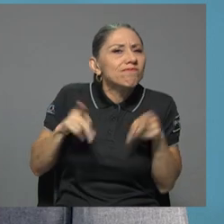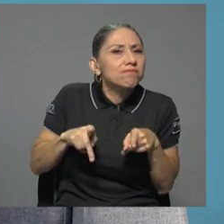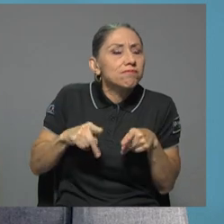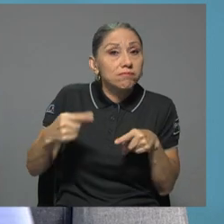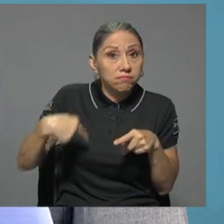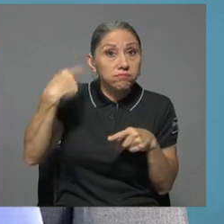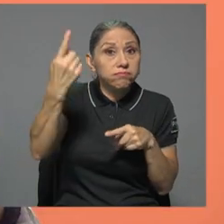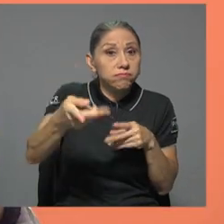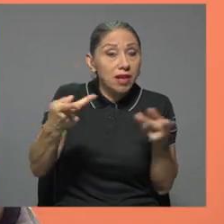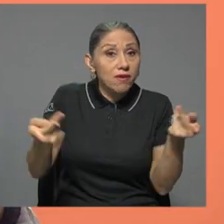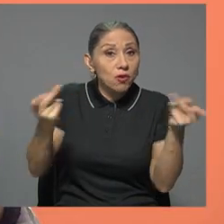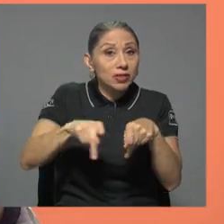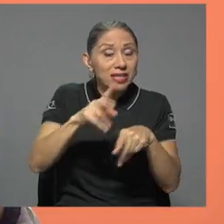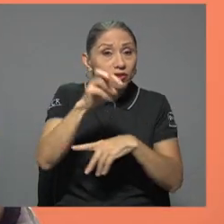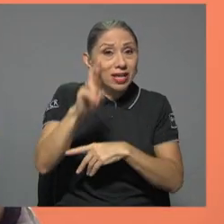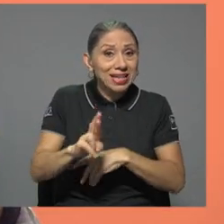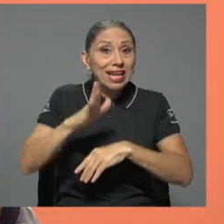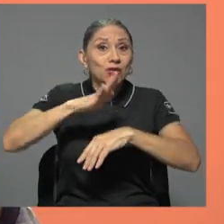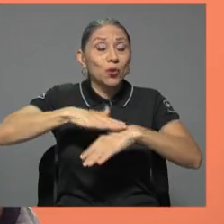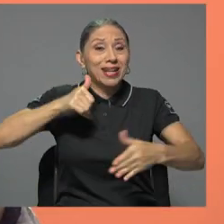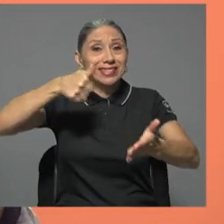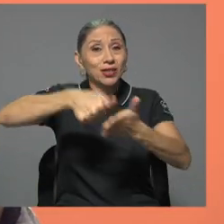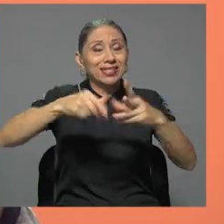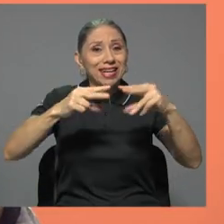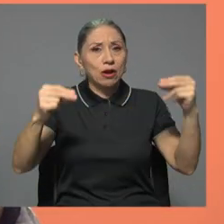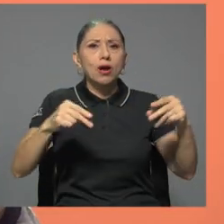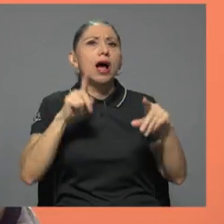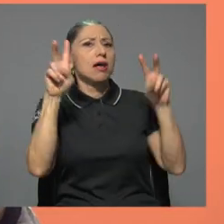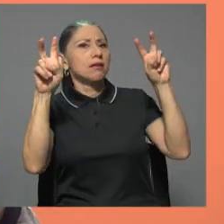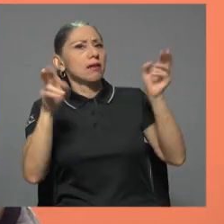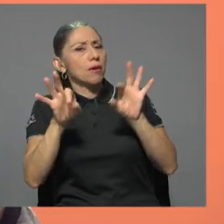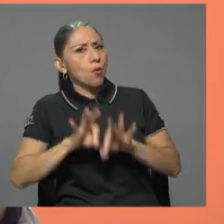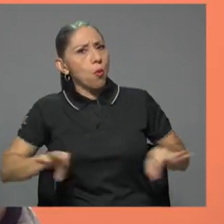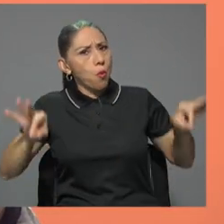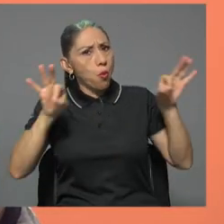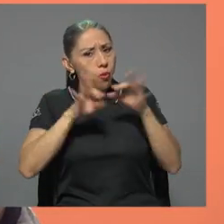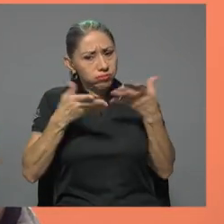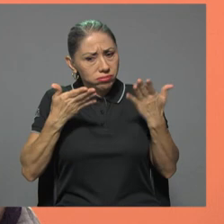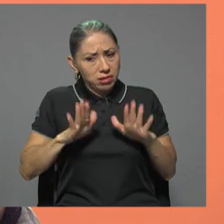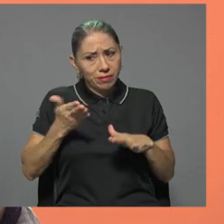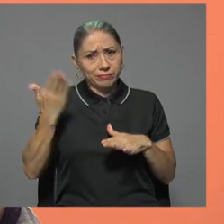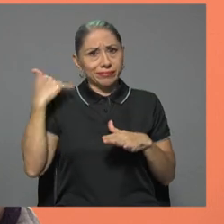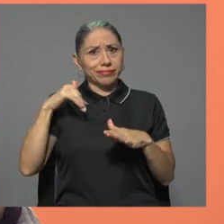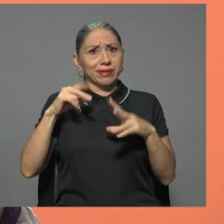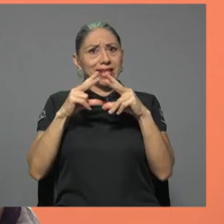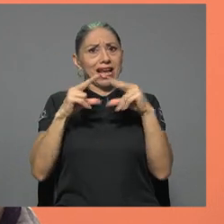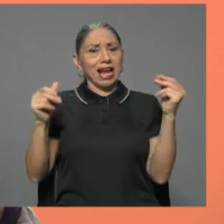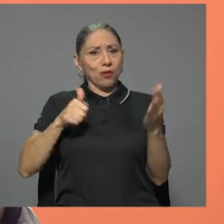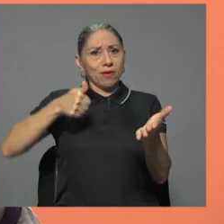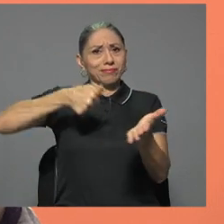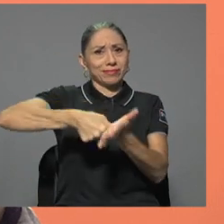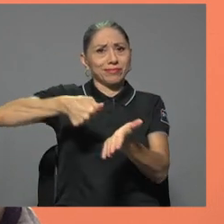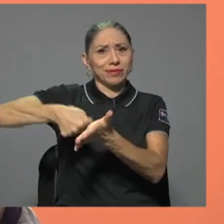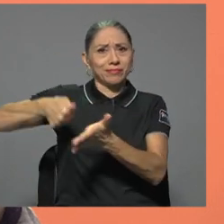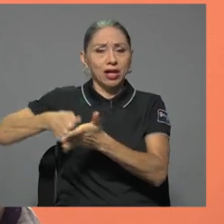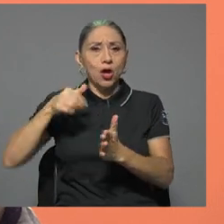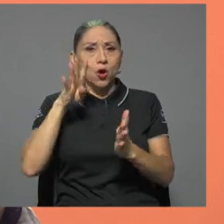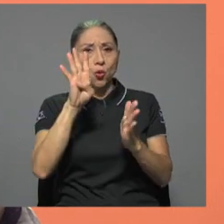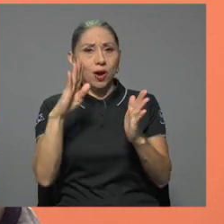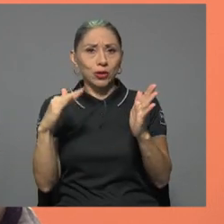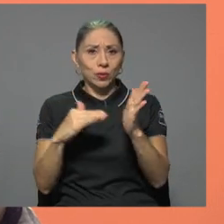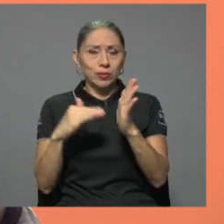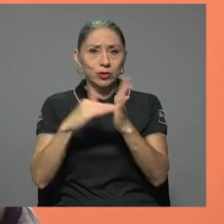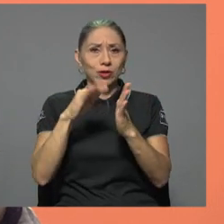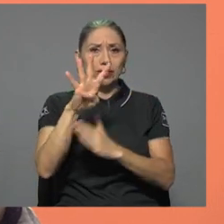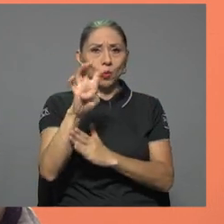elecciones en mi canal un tema de mucha trascendencia que este fin de semana se desarrolló las elecciones en nicaragua son justamente donde 4.400.000